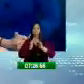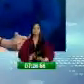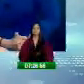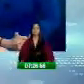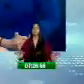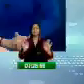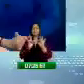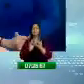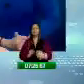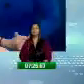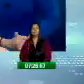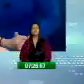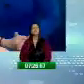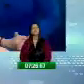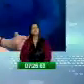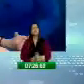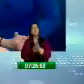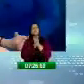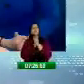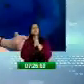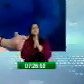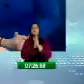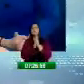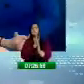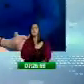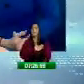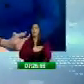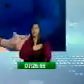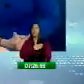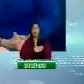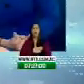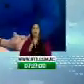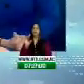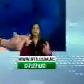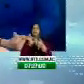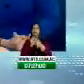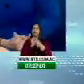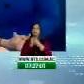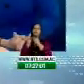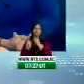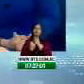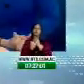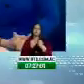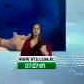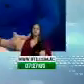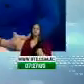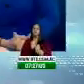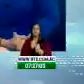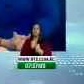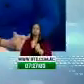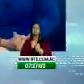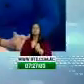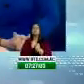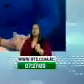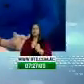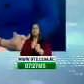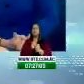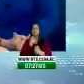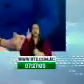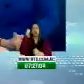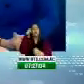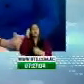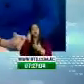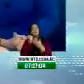Bueno, sí, a la ciudadanía pedirle que sigamos unidos, que haya la colaboración por parte de ellos. El